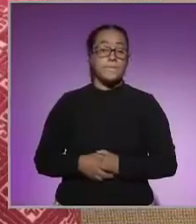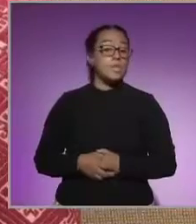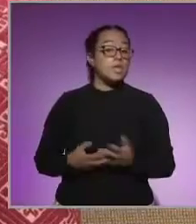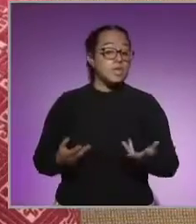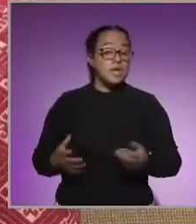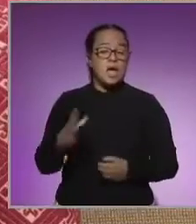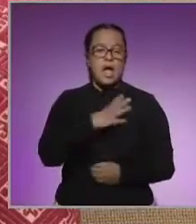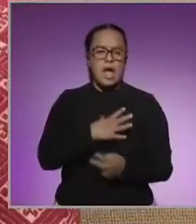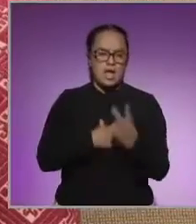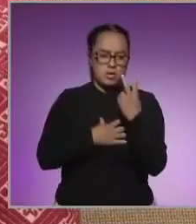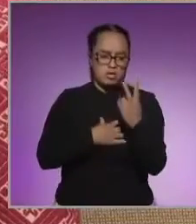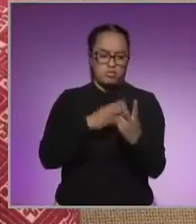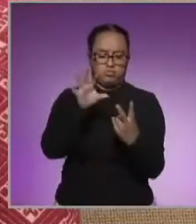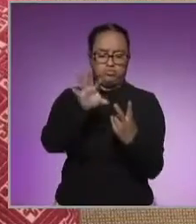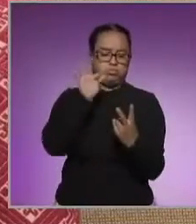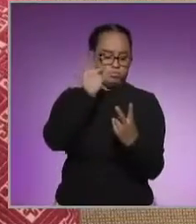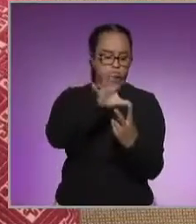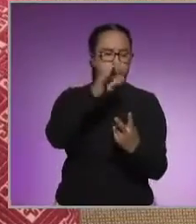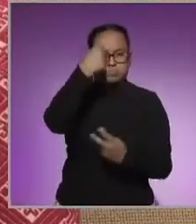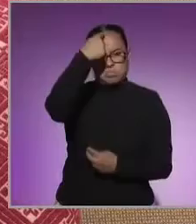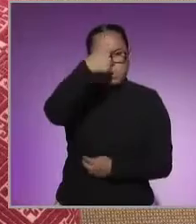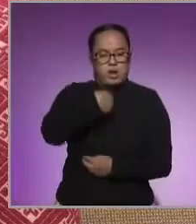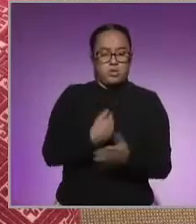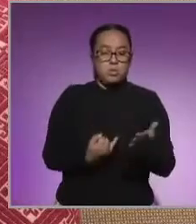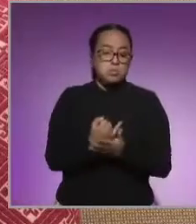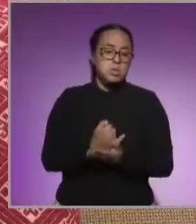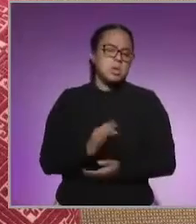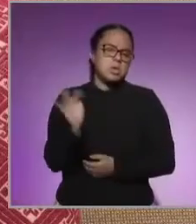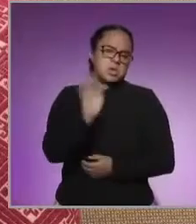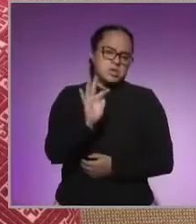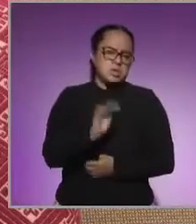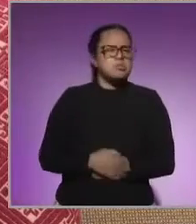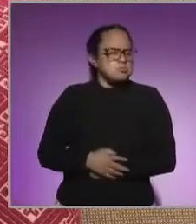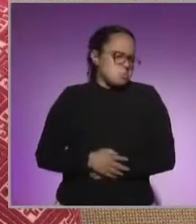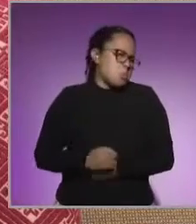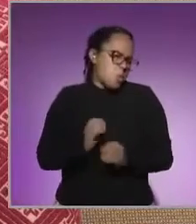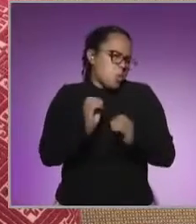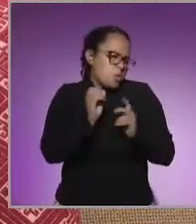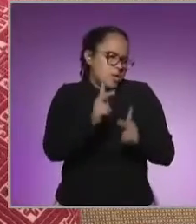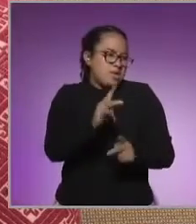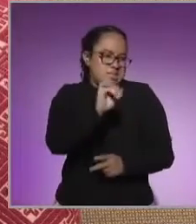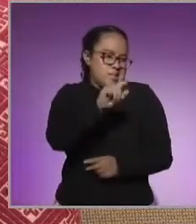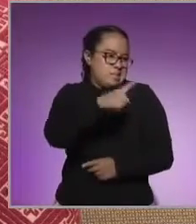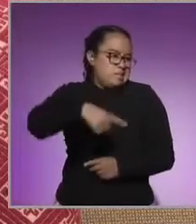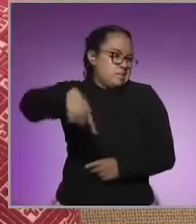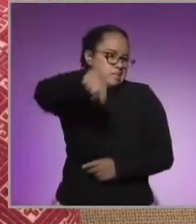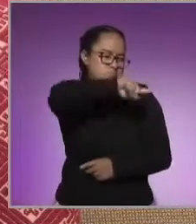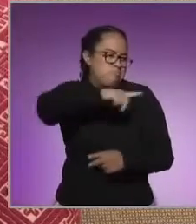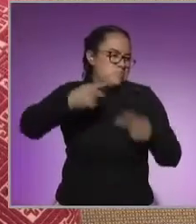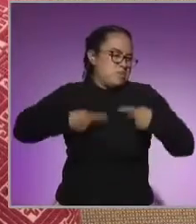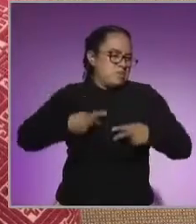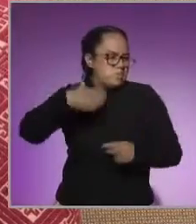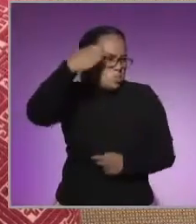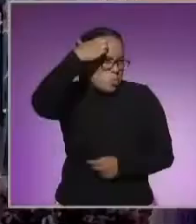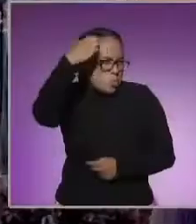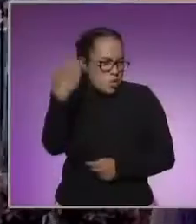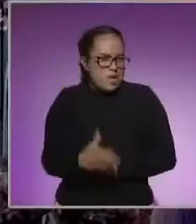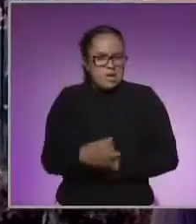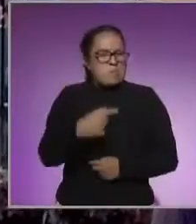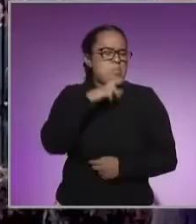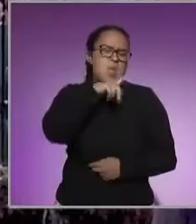había dos posibilidades para mí podía decir que el mundo es tan cruel voy a parar voy a